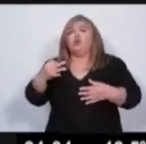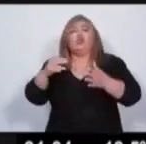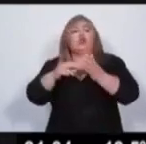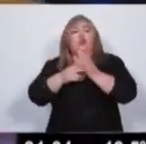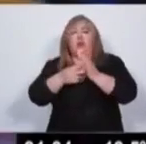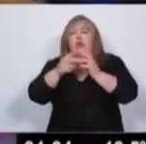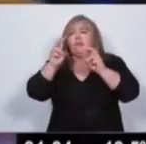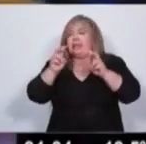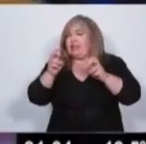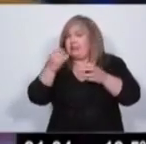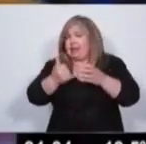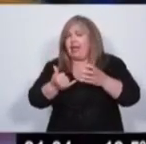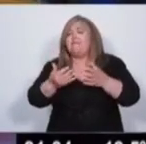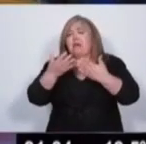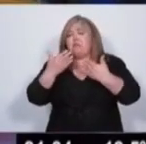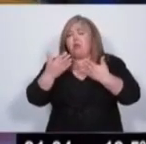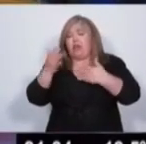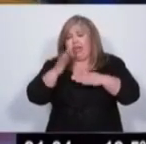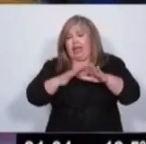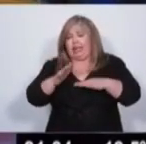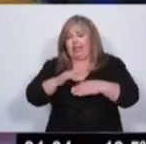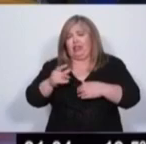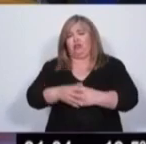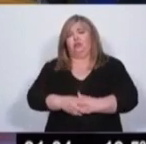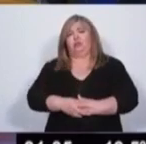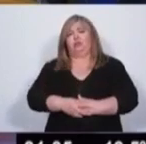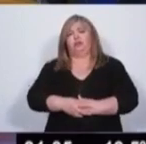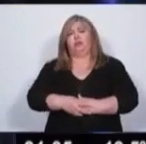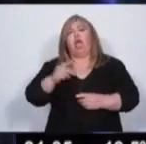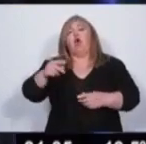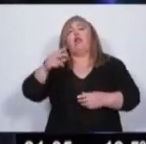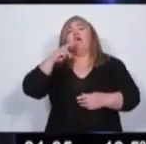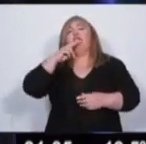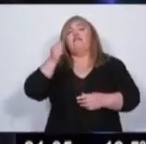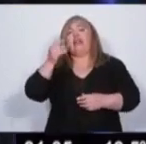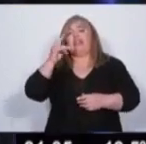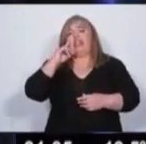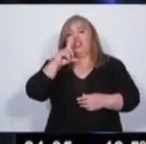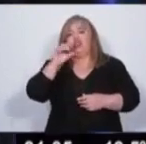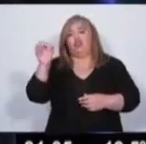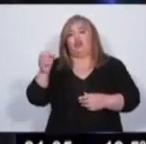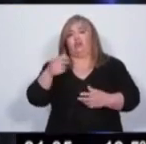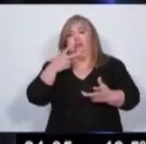Gracias candidato le damos ahora lugar a la palabra a Mario Badillo